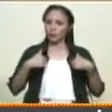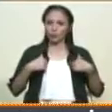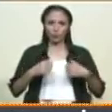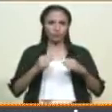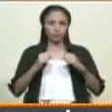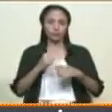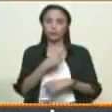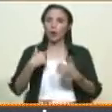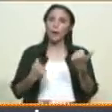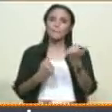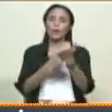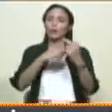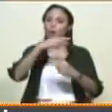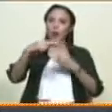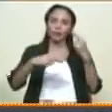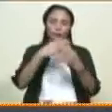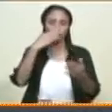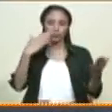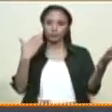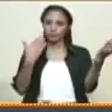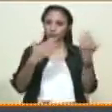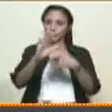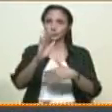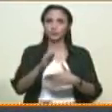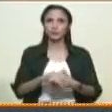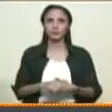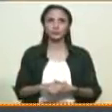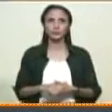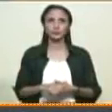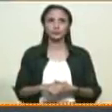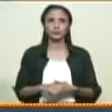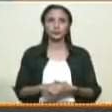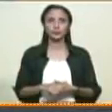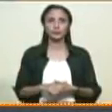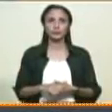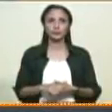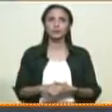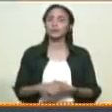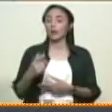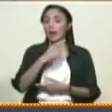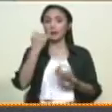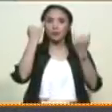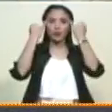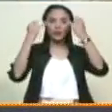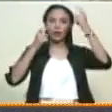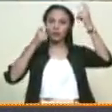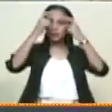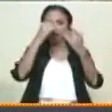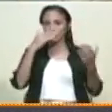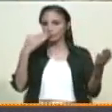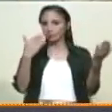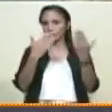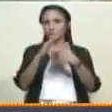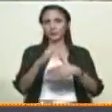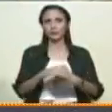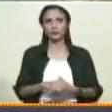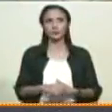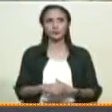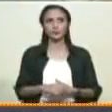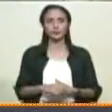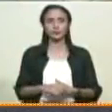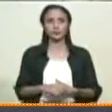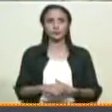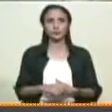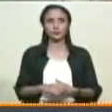con la revolución bolivariana. Estoy absolutamente restiado con el legado del comandante Hugo Chávez. El